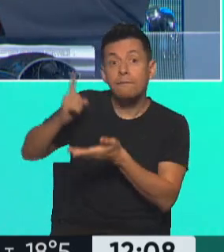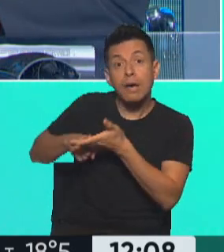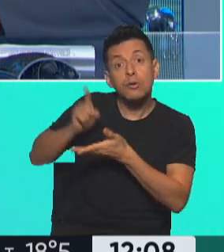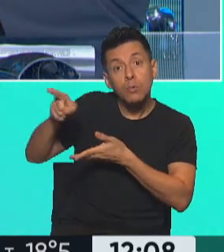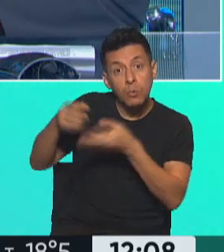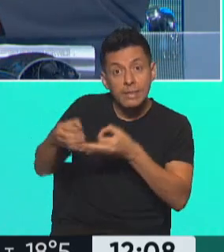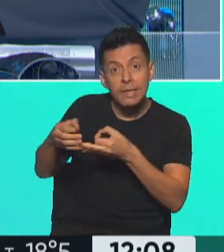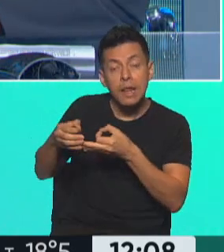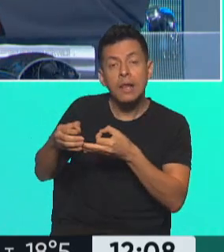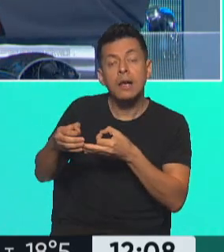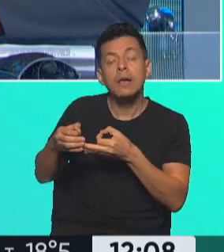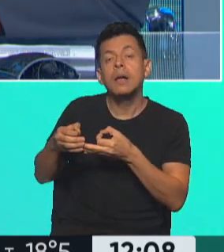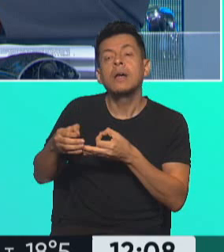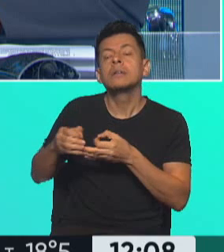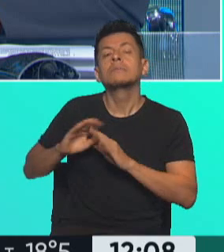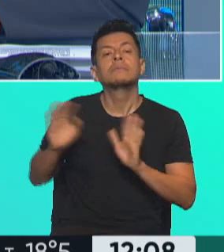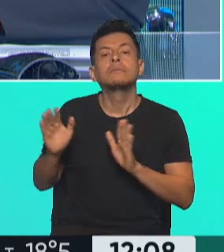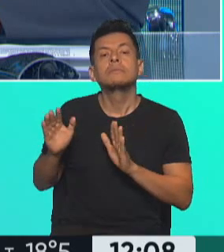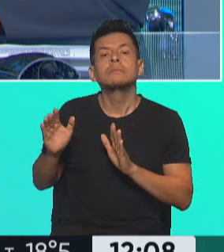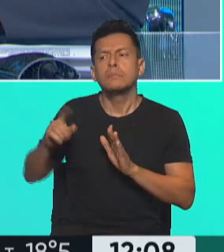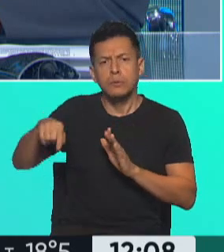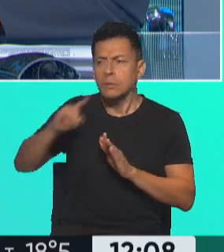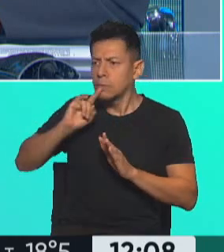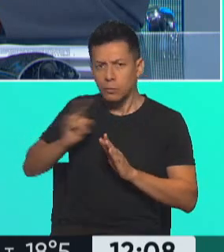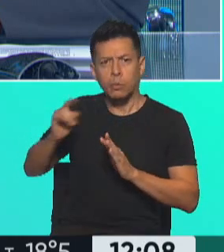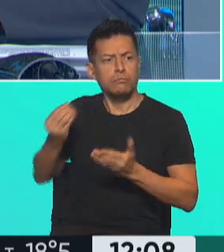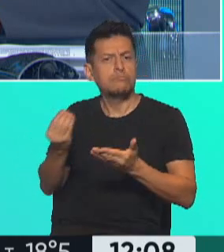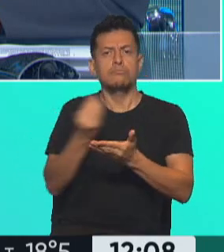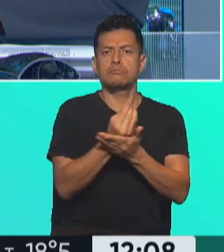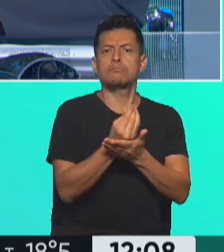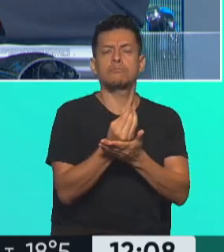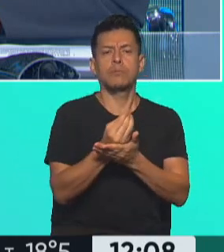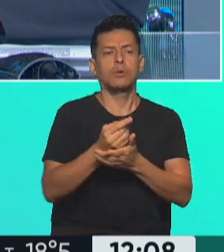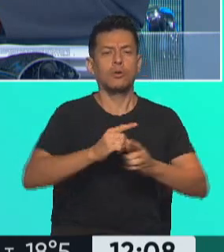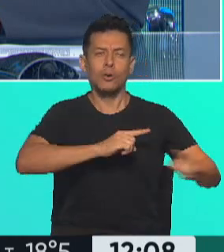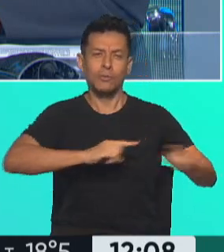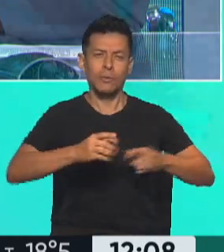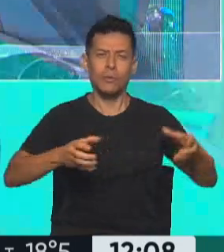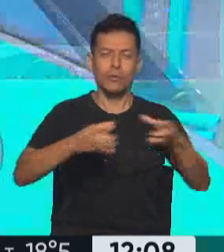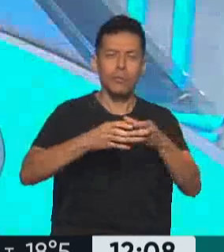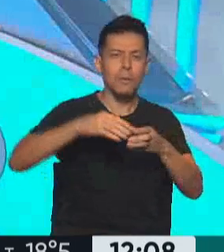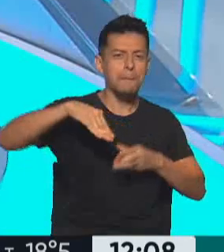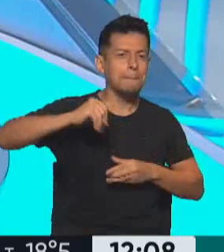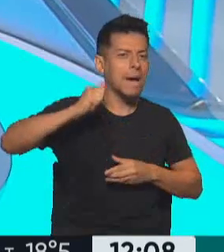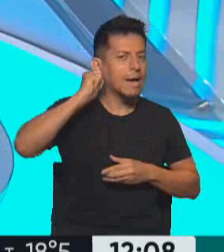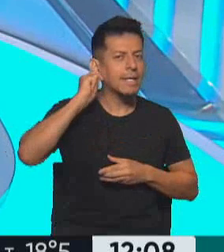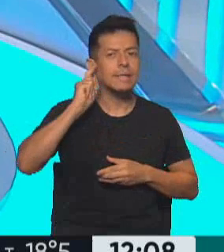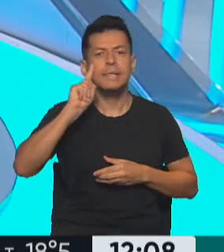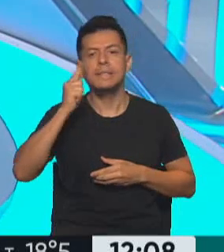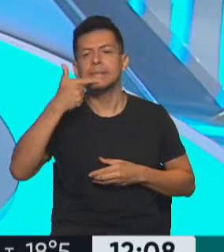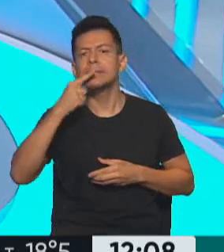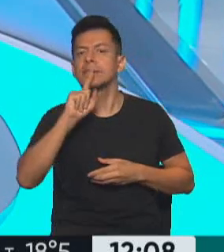judicial, se designaron a la cabeza, presidiendo el Consejo de la Magistratura, ¿no? No